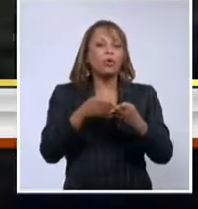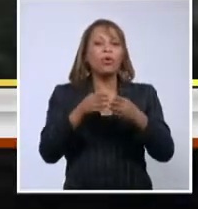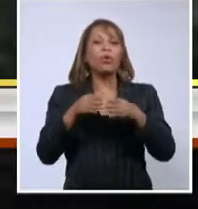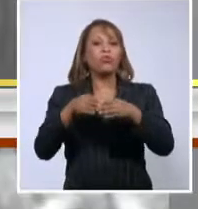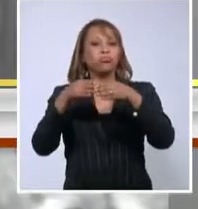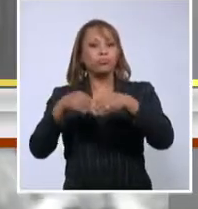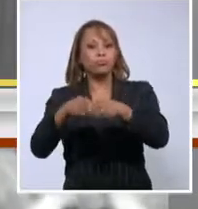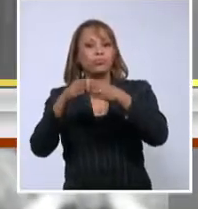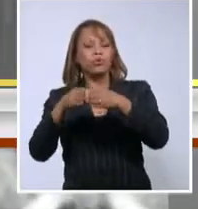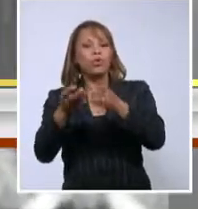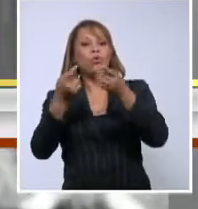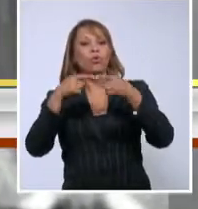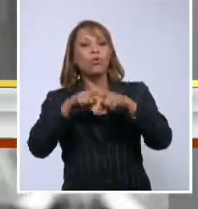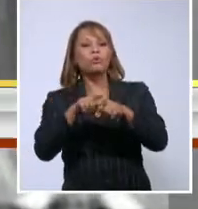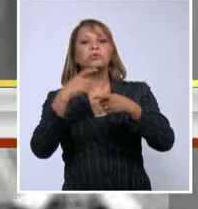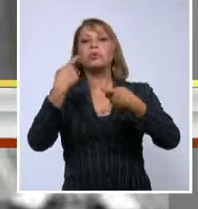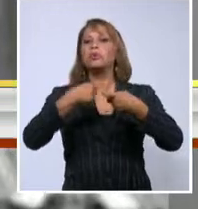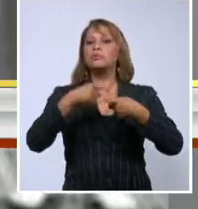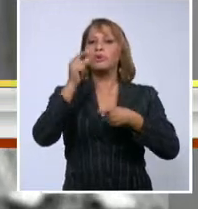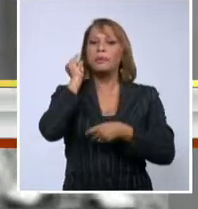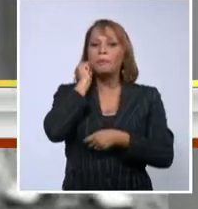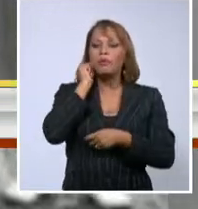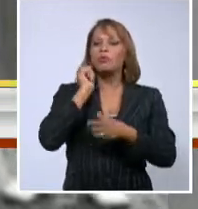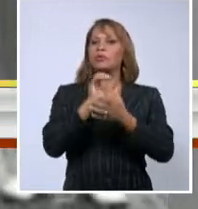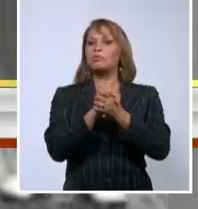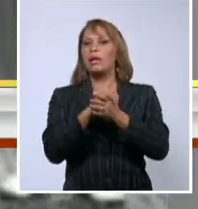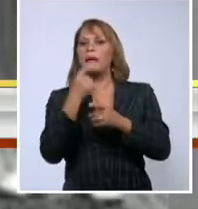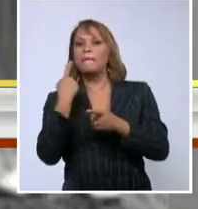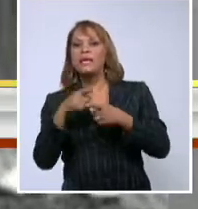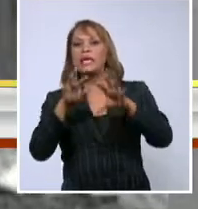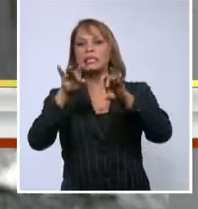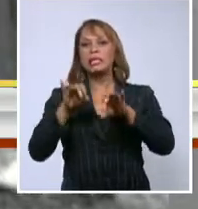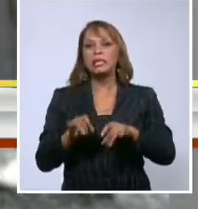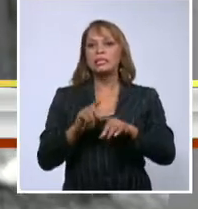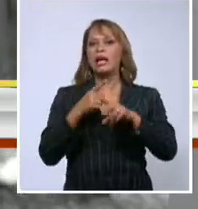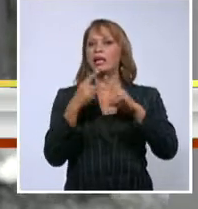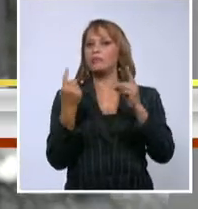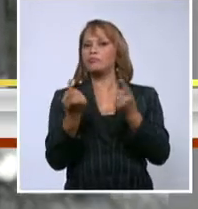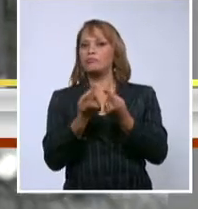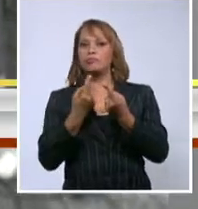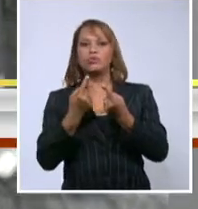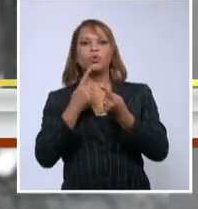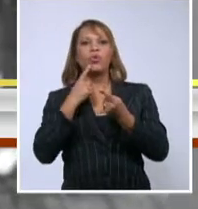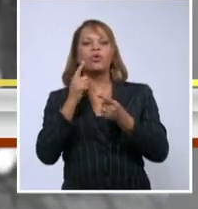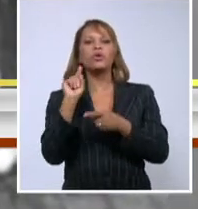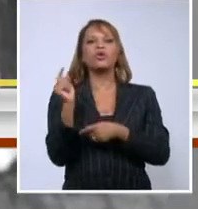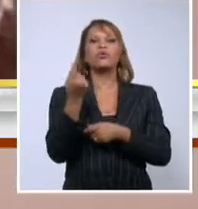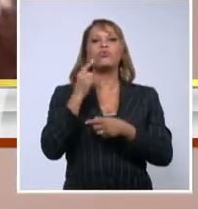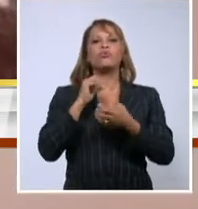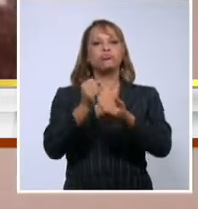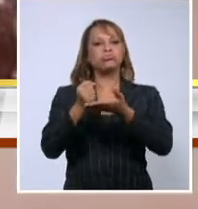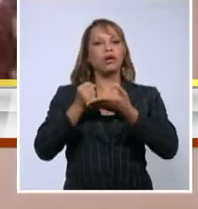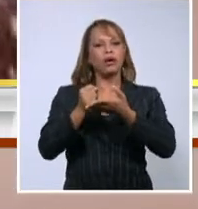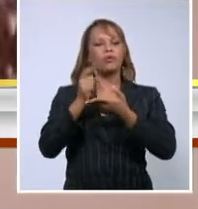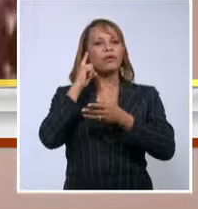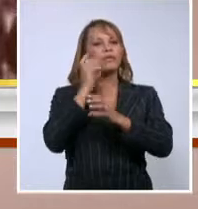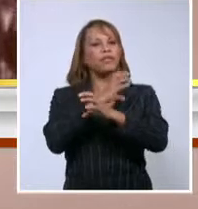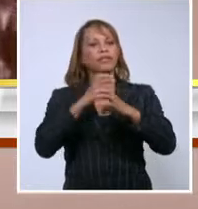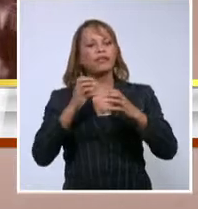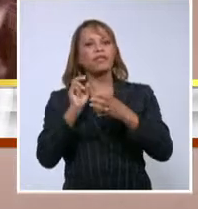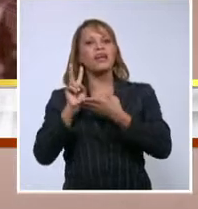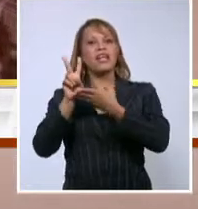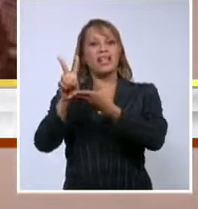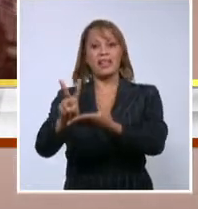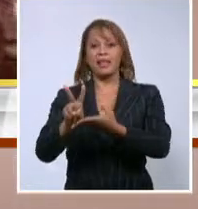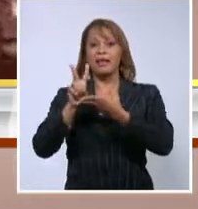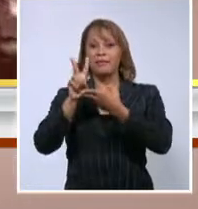Bergeland, acompañado de su esposa, una amiga, su secretaria y de uno de sus colaboradores científicos. La visita del